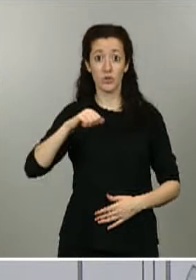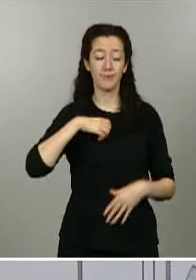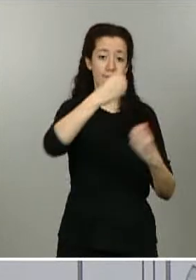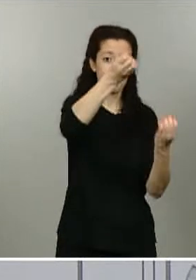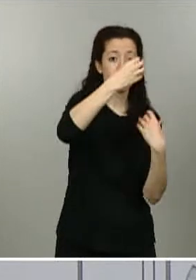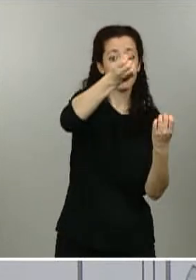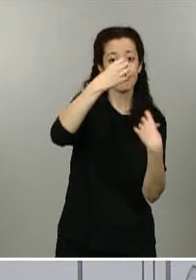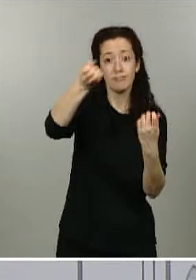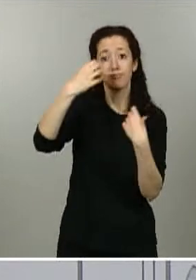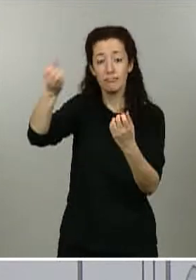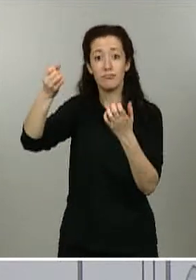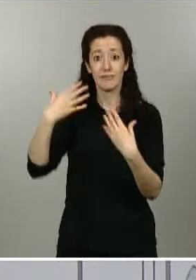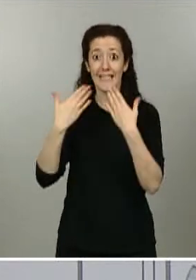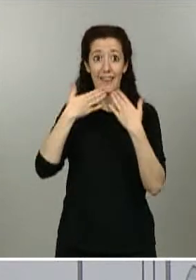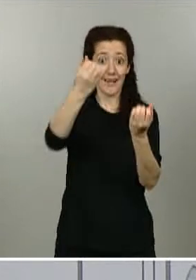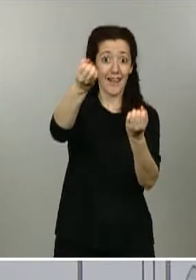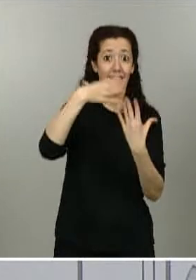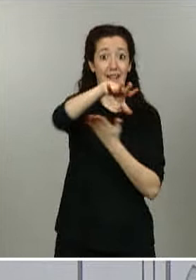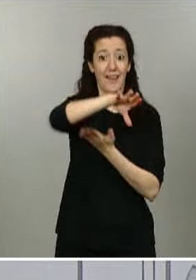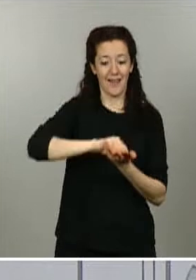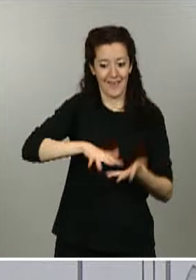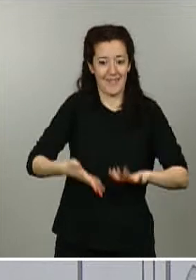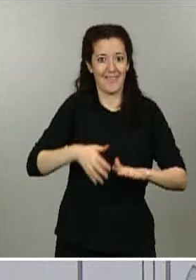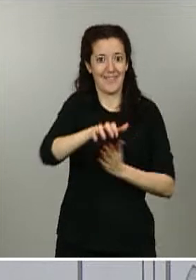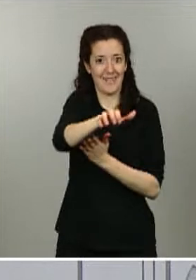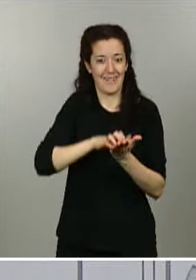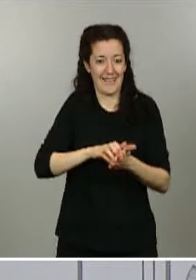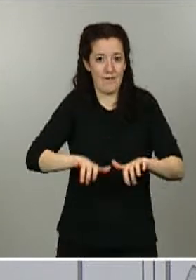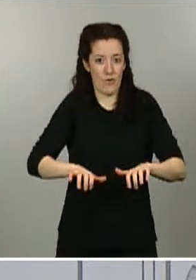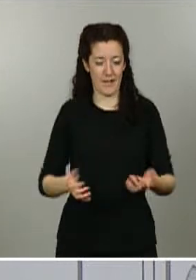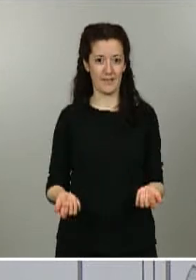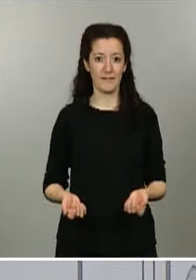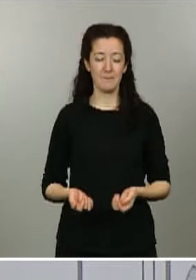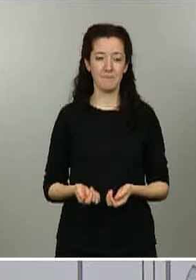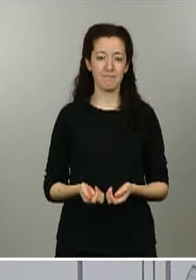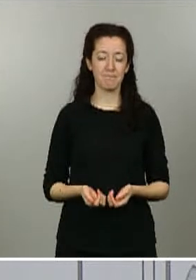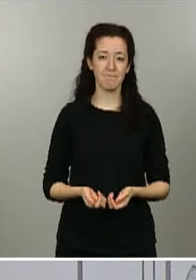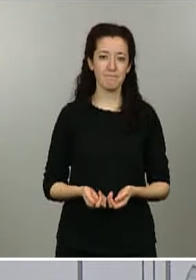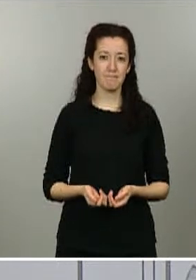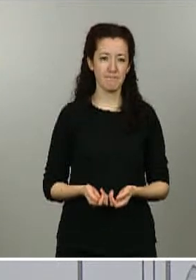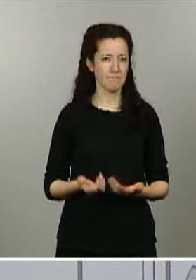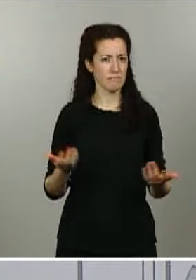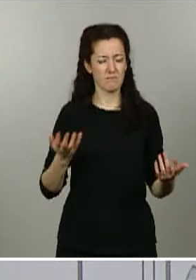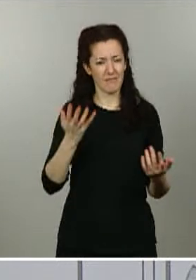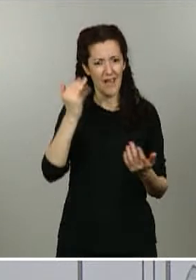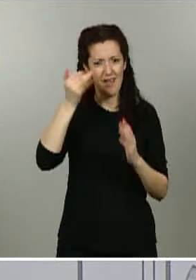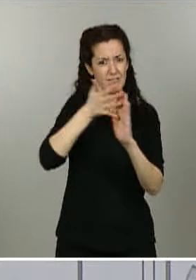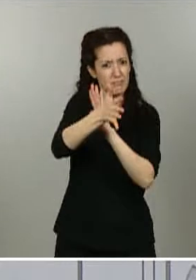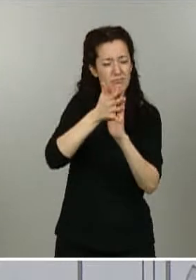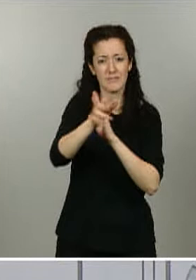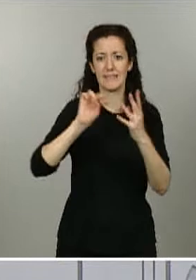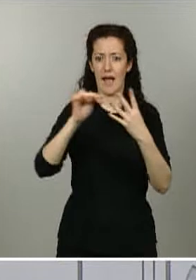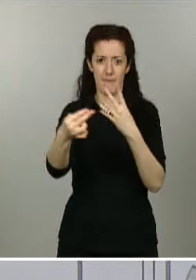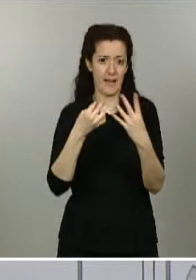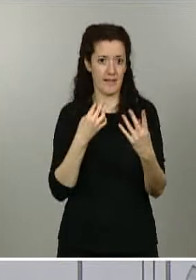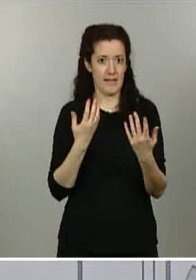luego acceso a toda la discusión que ha habido y a las razones de por qué se han ido tomando las decisiones. Yo creo que todo el mundo que